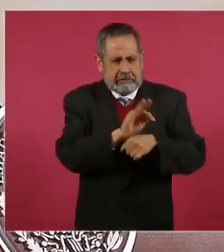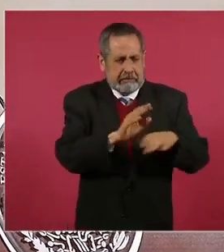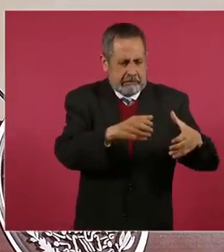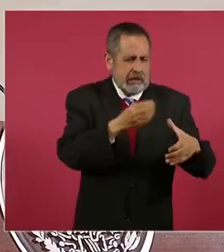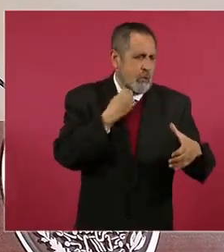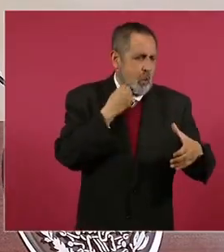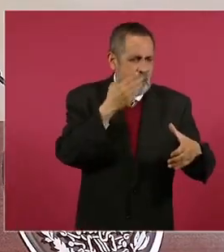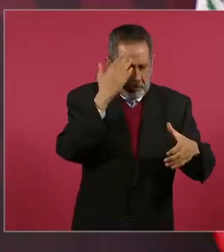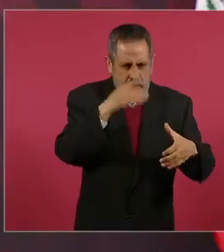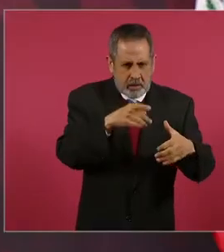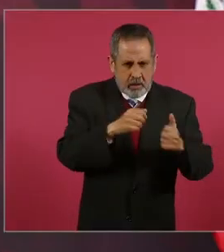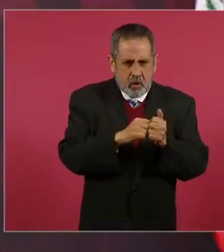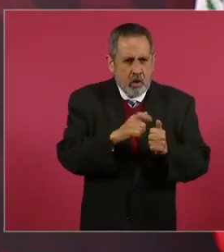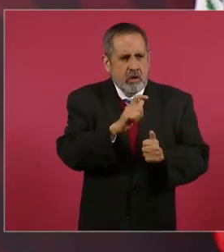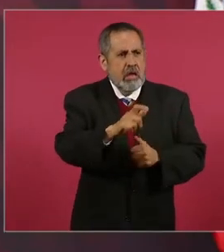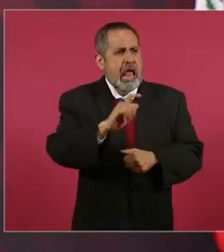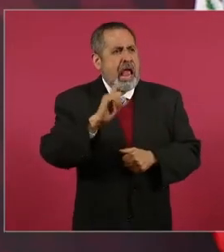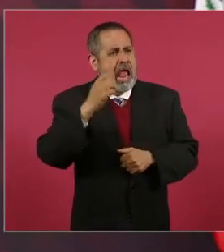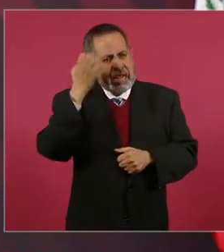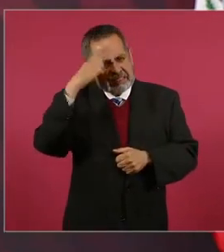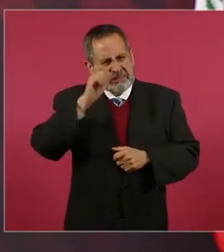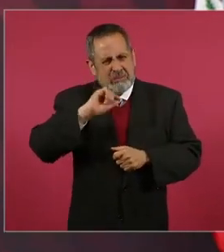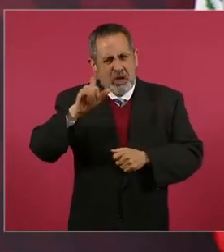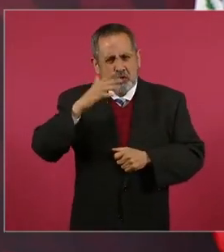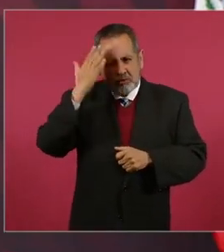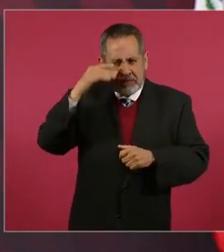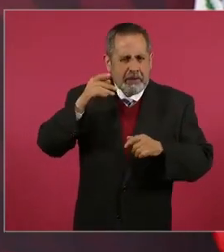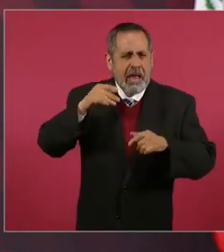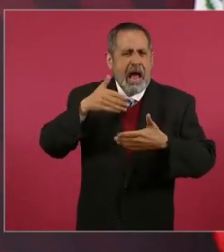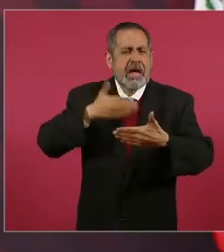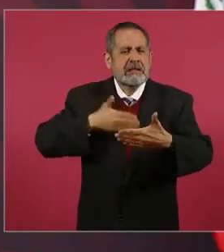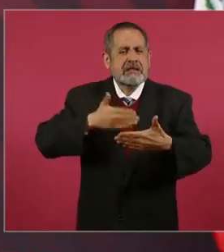asesoran contratar a expertos en manejo de archivos